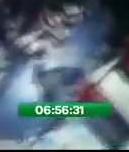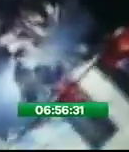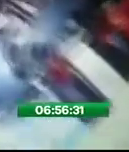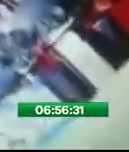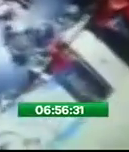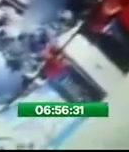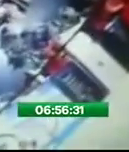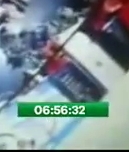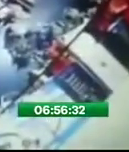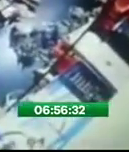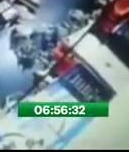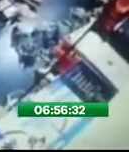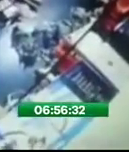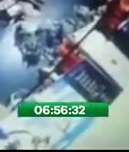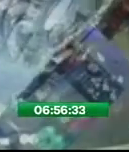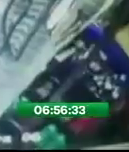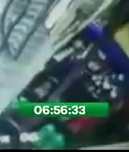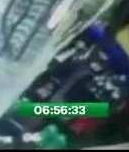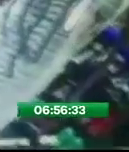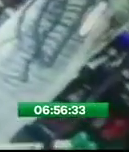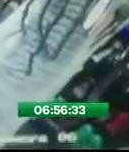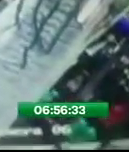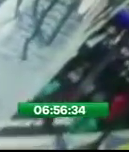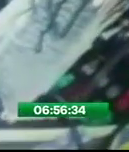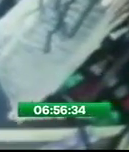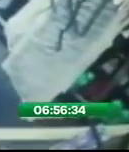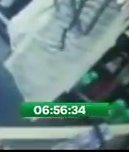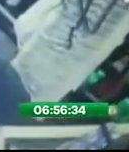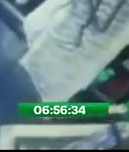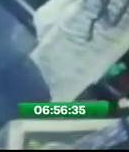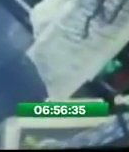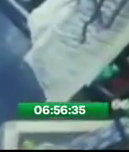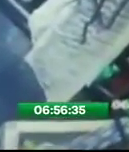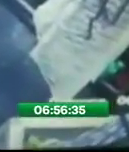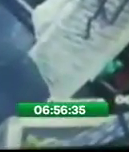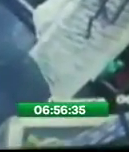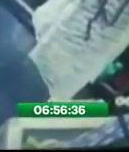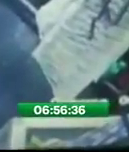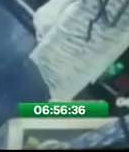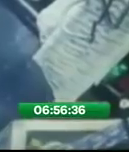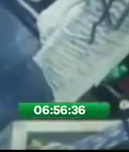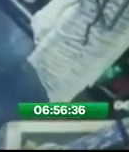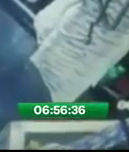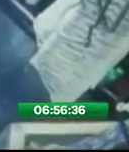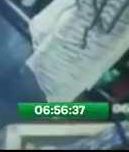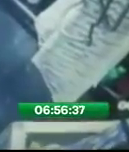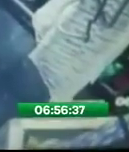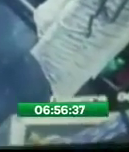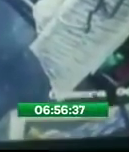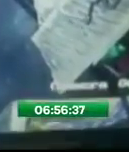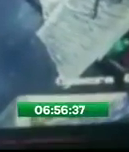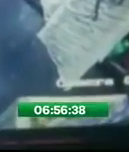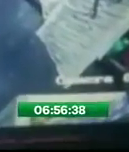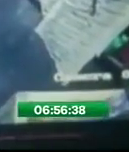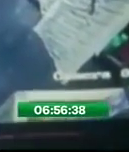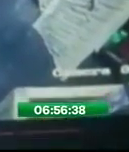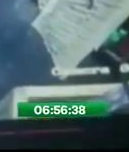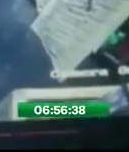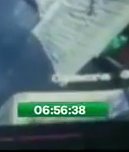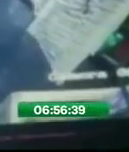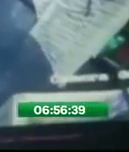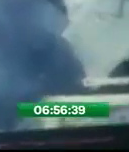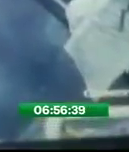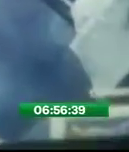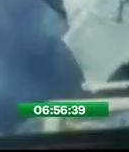por qué están las cosas en el piso? En el piso, no sé, me parece que... ¿Habrá habido qué? ¿O será que los dejan para guardarlos al otro día? Al otro